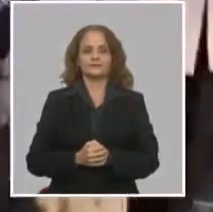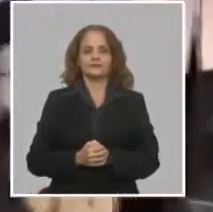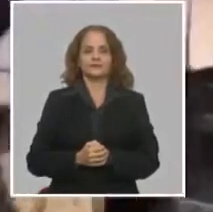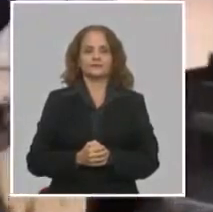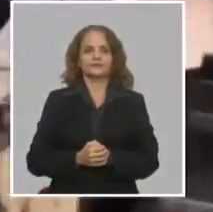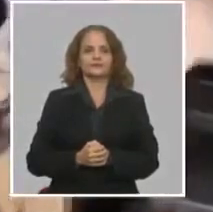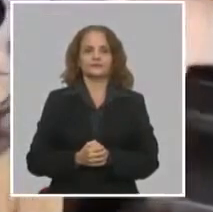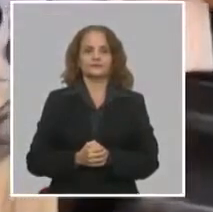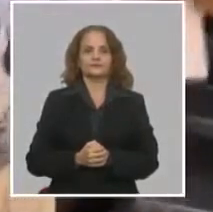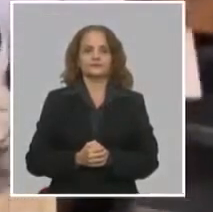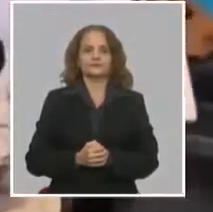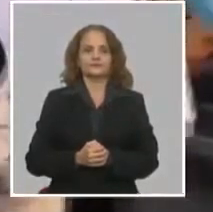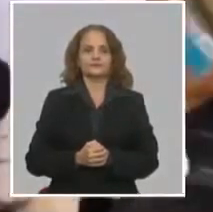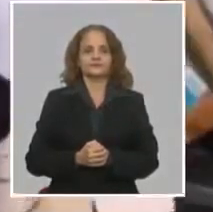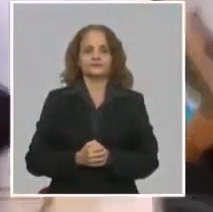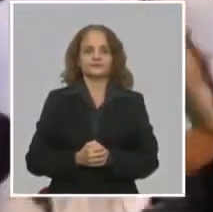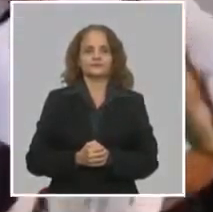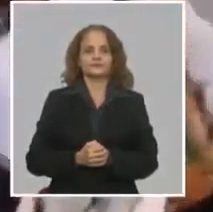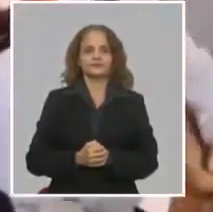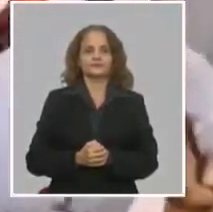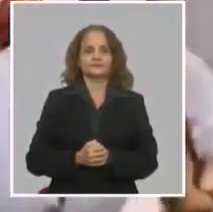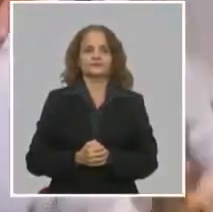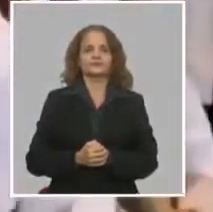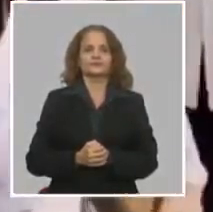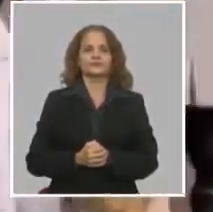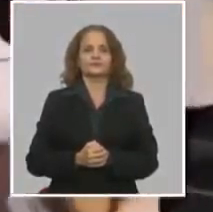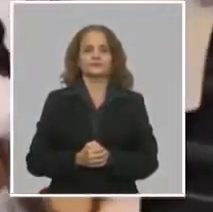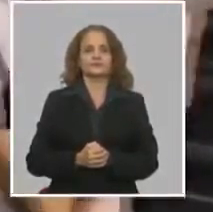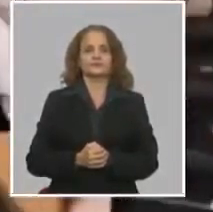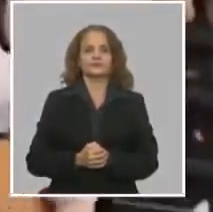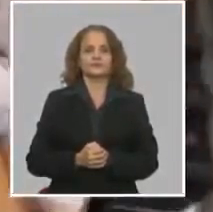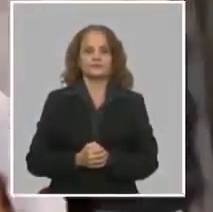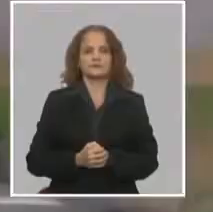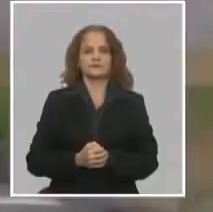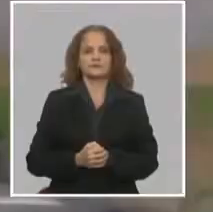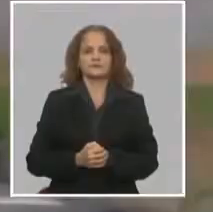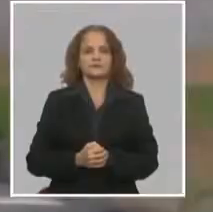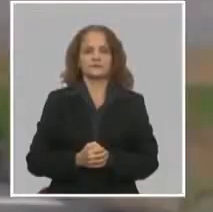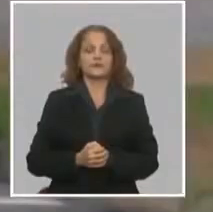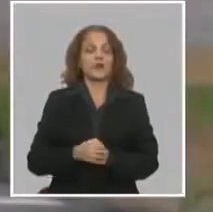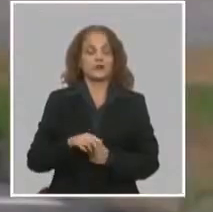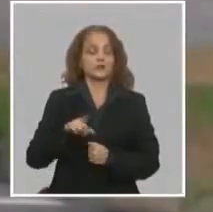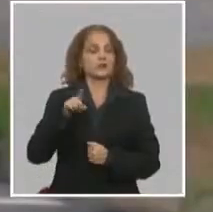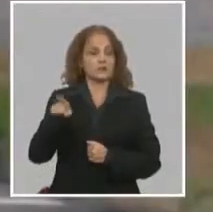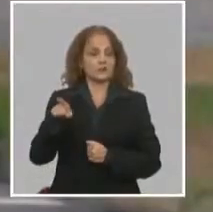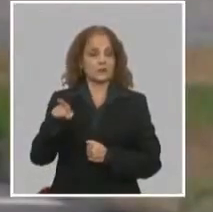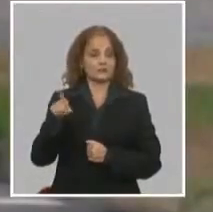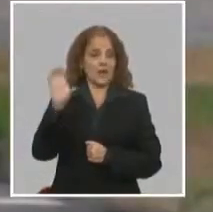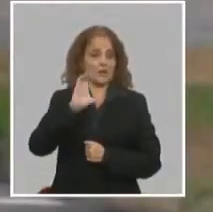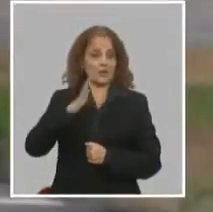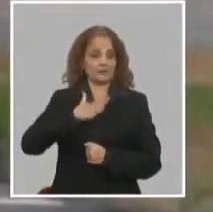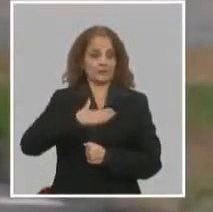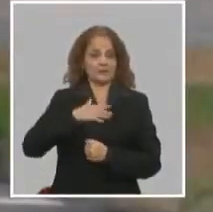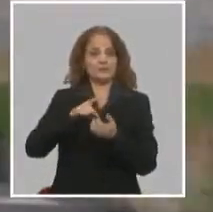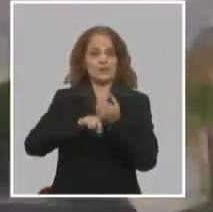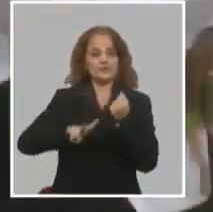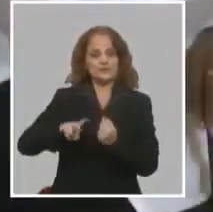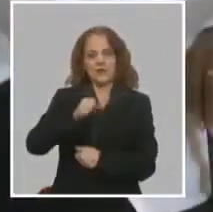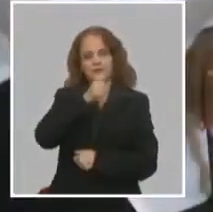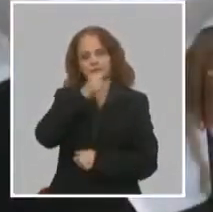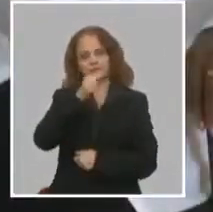Amando este país como a mí mismo. Desde Camagüey, Alex López